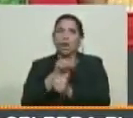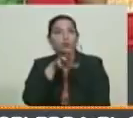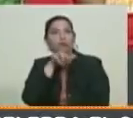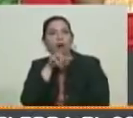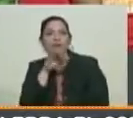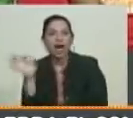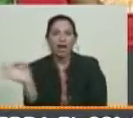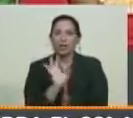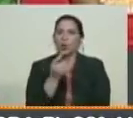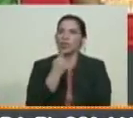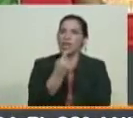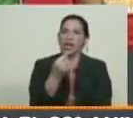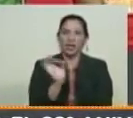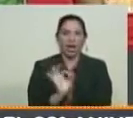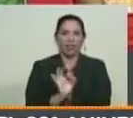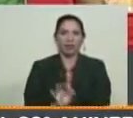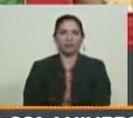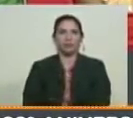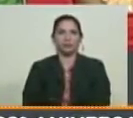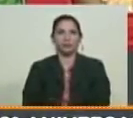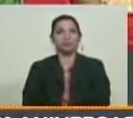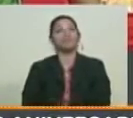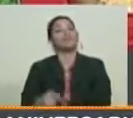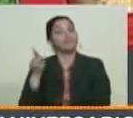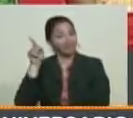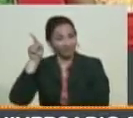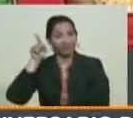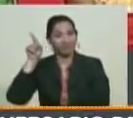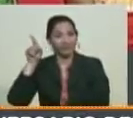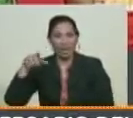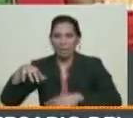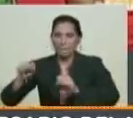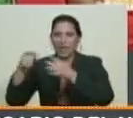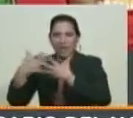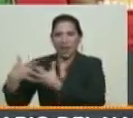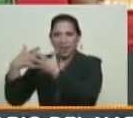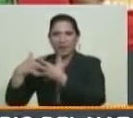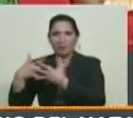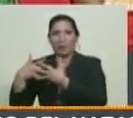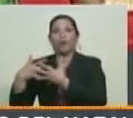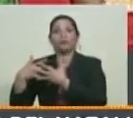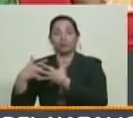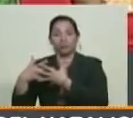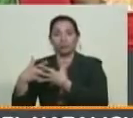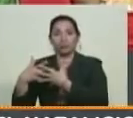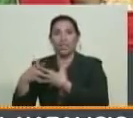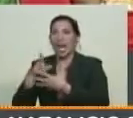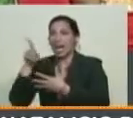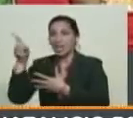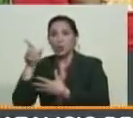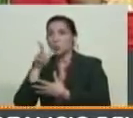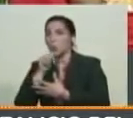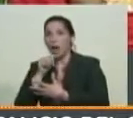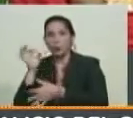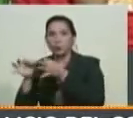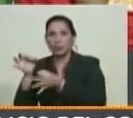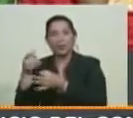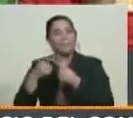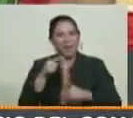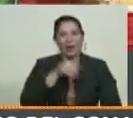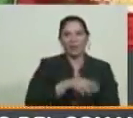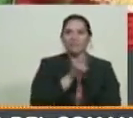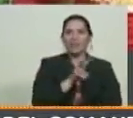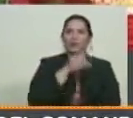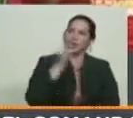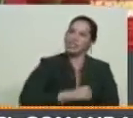que no dijera nada. Así es el imperialismo cuando actúa. Aquí no, aquí hay justicia. Y aquí va a haber justicia. Y los que